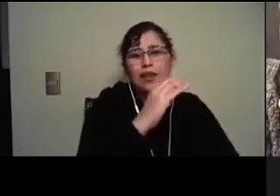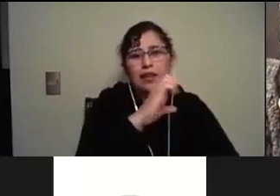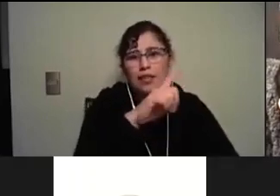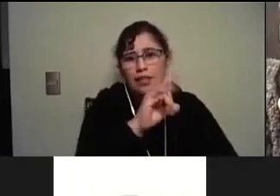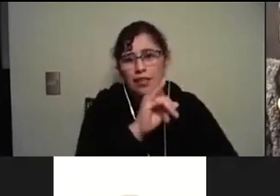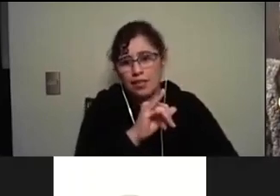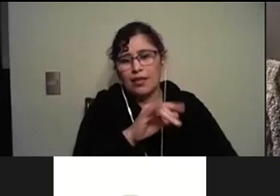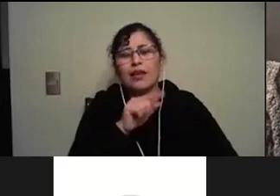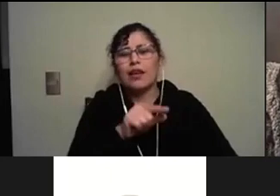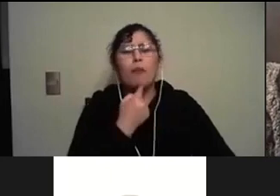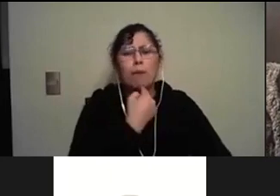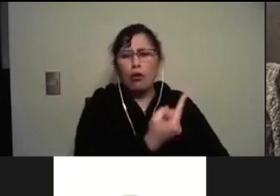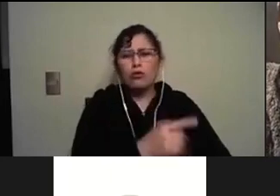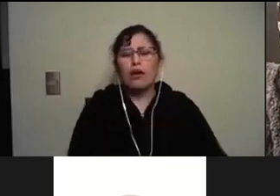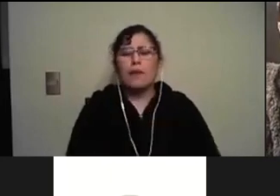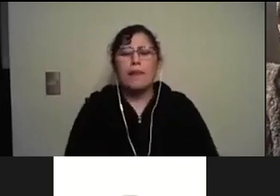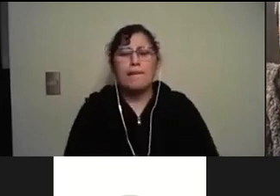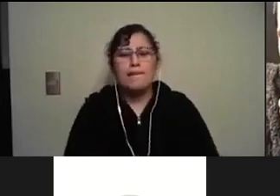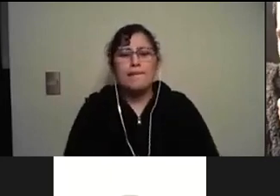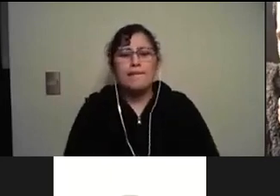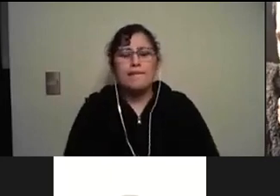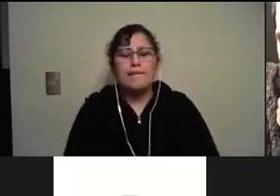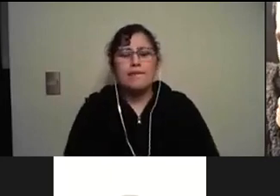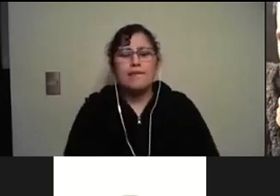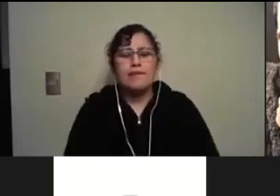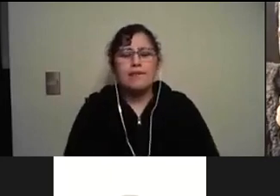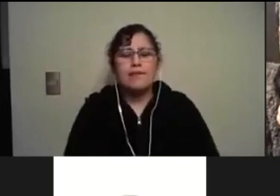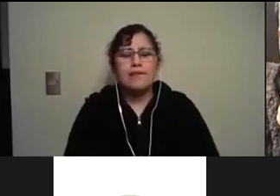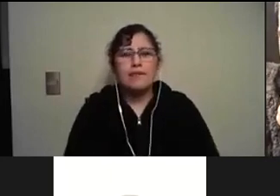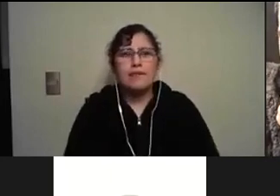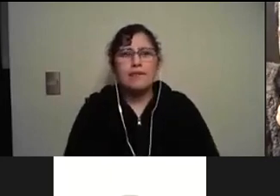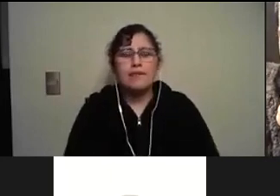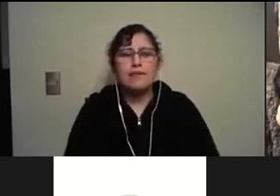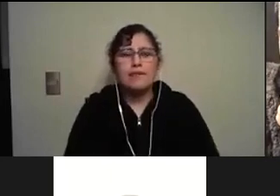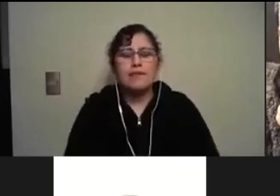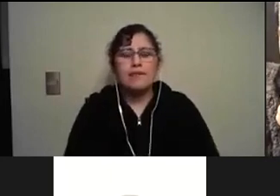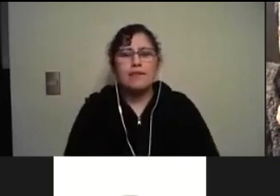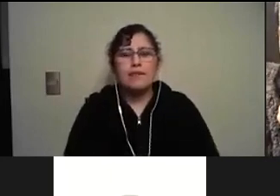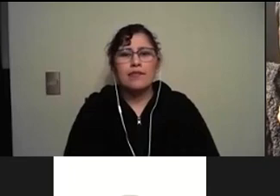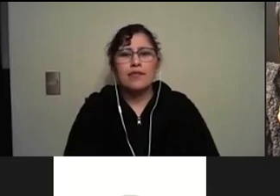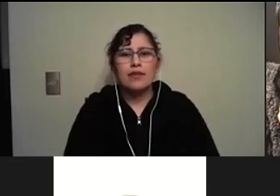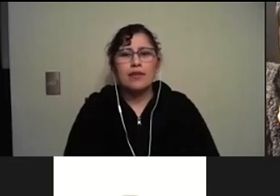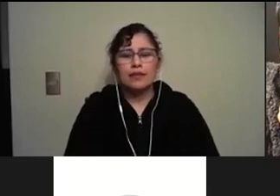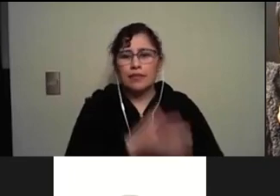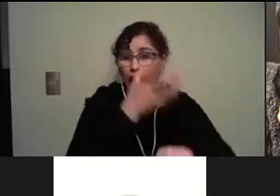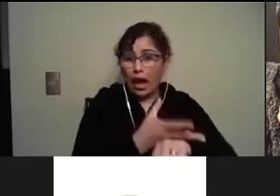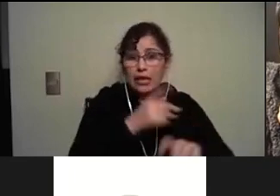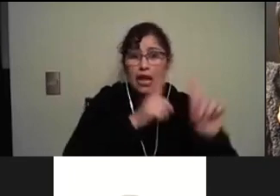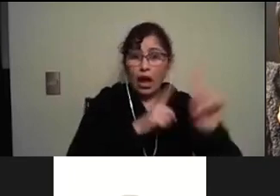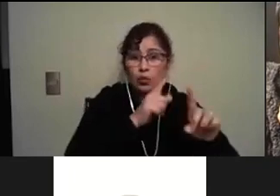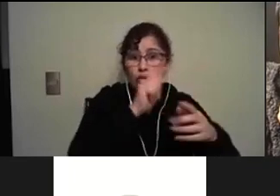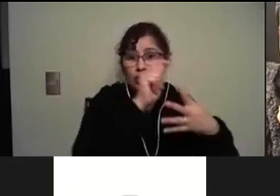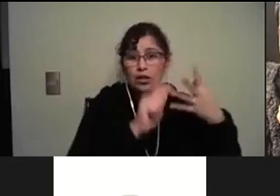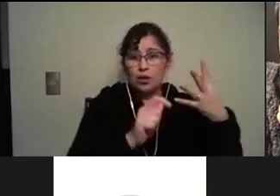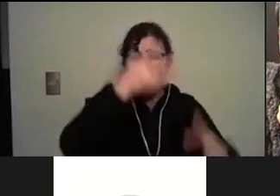una consulta. O sea, es principalmente por saber si existe algún tipo de enfermedad de Alzheimer que